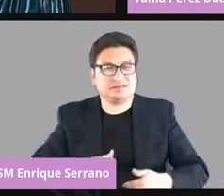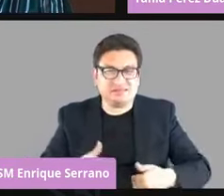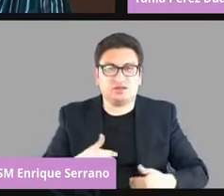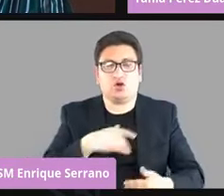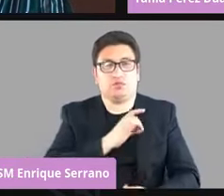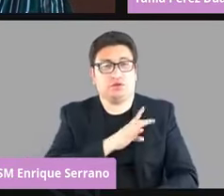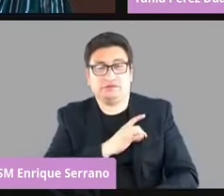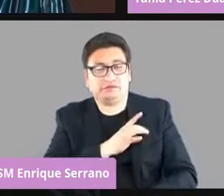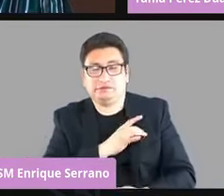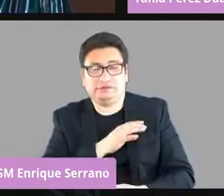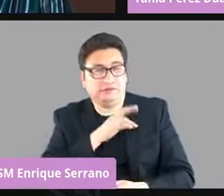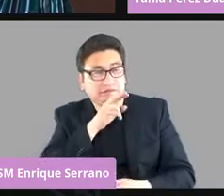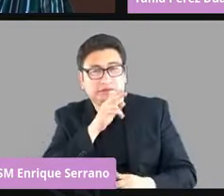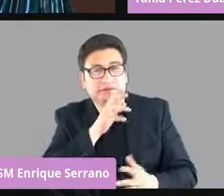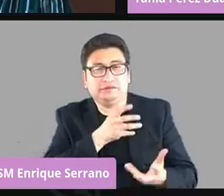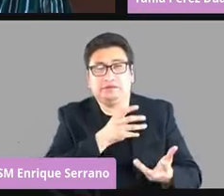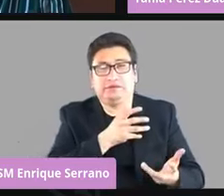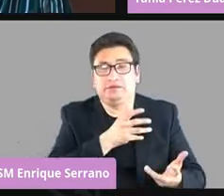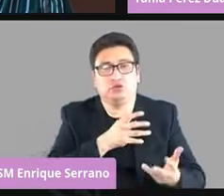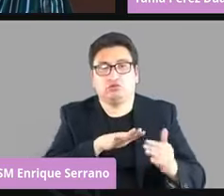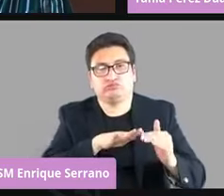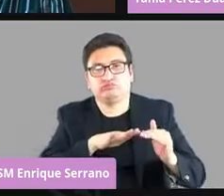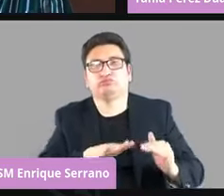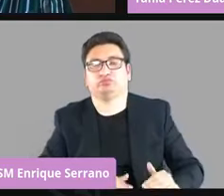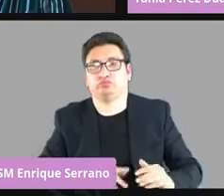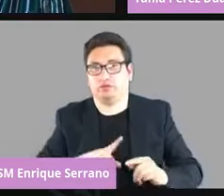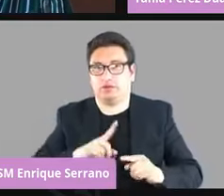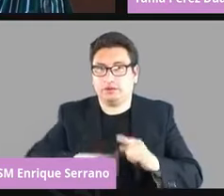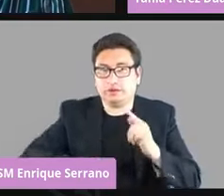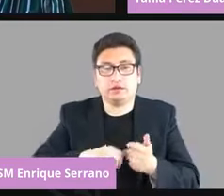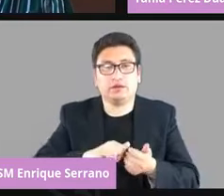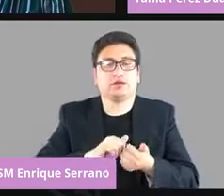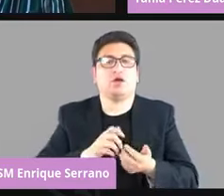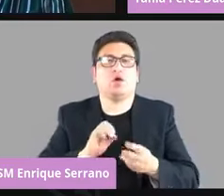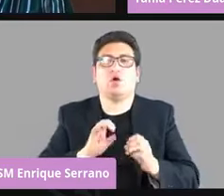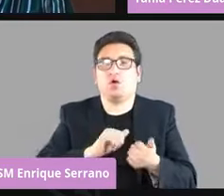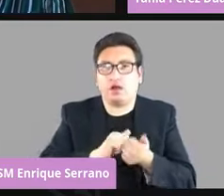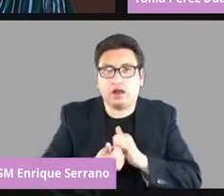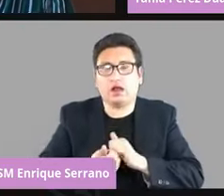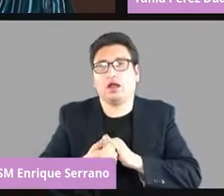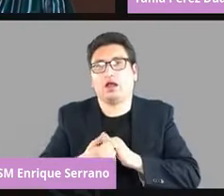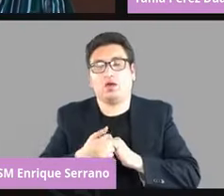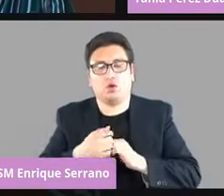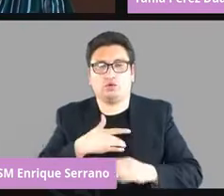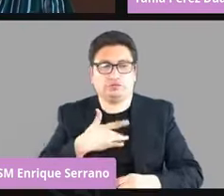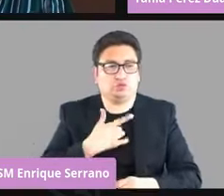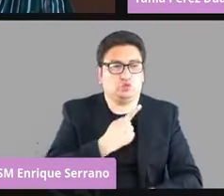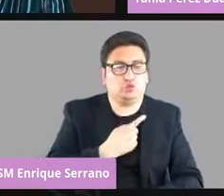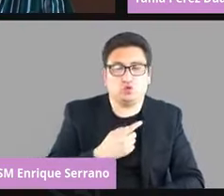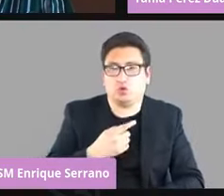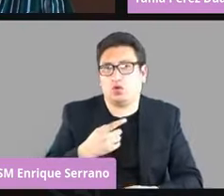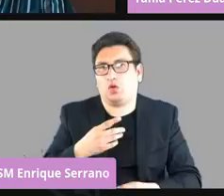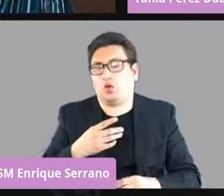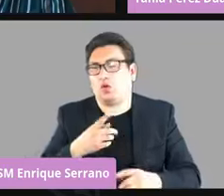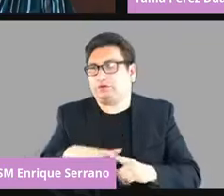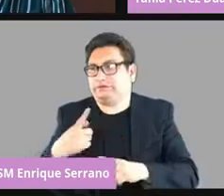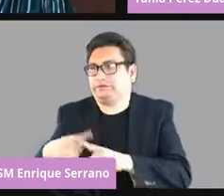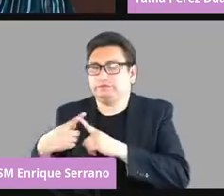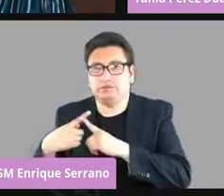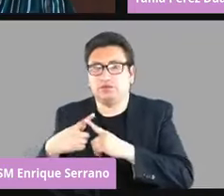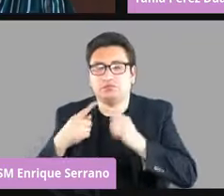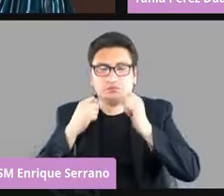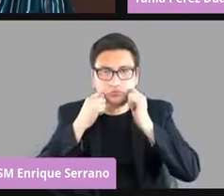compulsión, entonces, mute, no mute, sea uno, sean 100, realmente es algo con lo que podemos, ahora